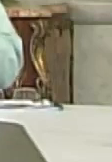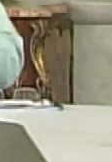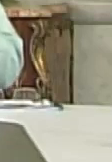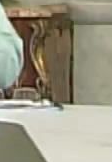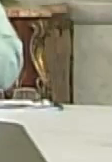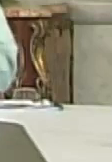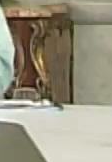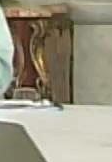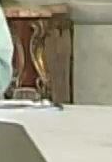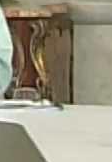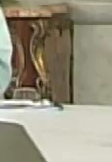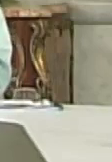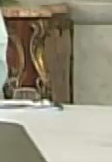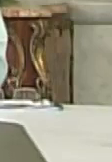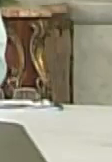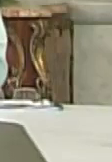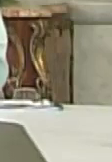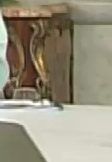cariñoso,